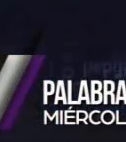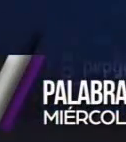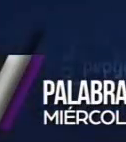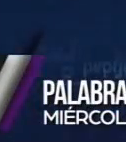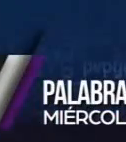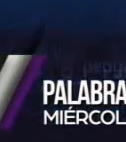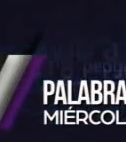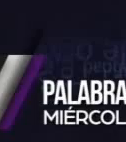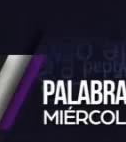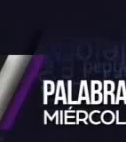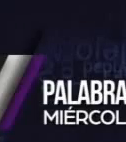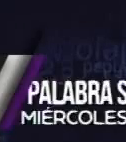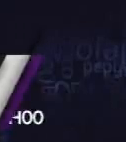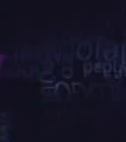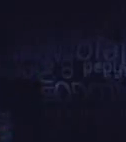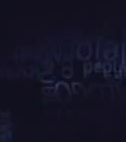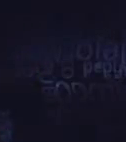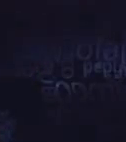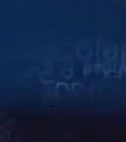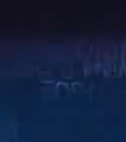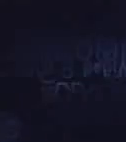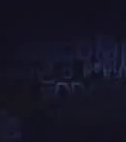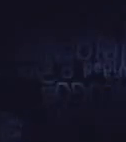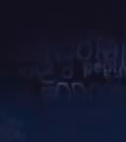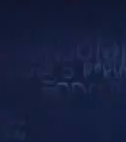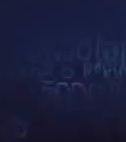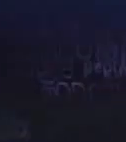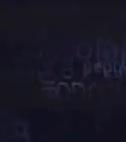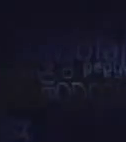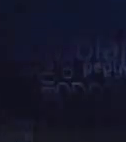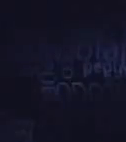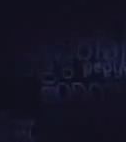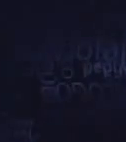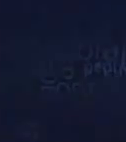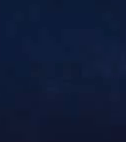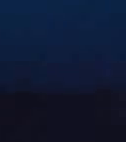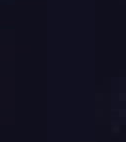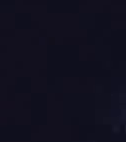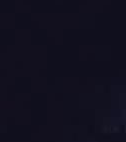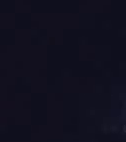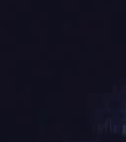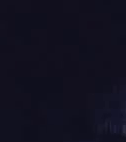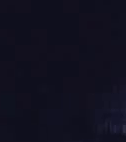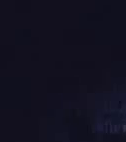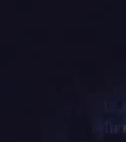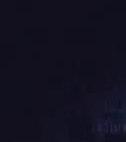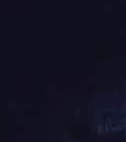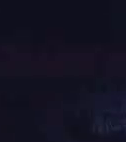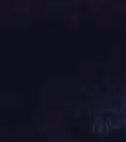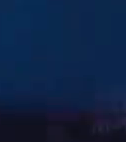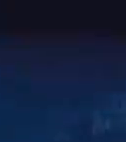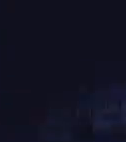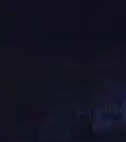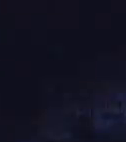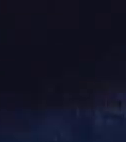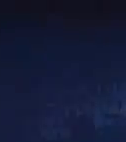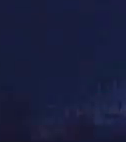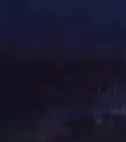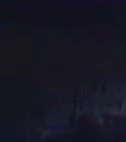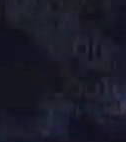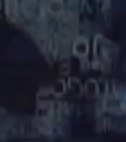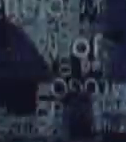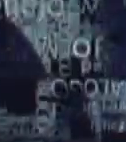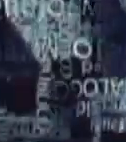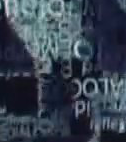materia de movilidad y urbanismo, a 3 años de la administración de Mauricio Rodas, en un nuevo programa en vivo de Palabra Suelta,